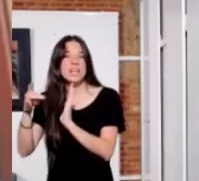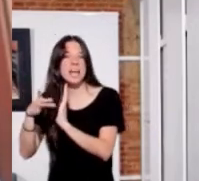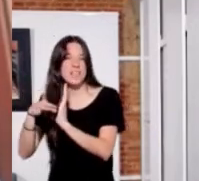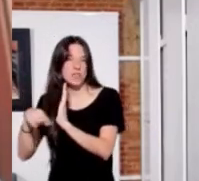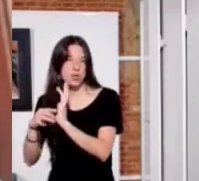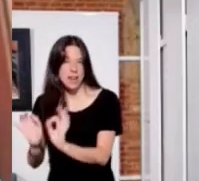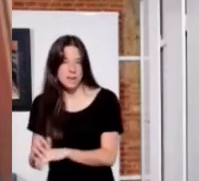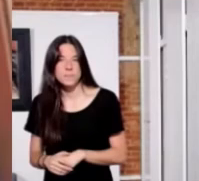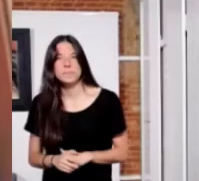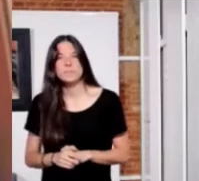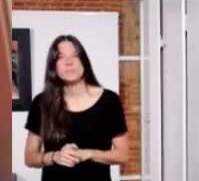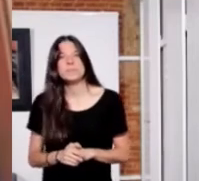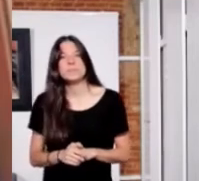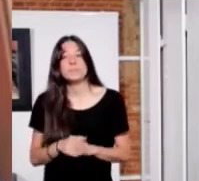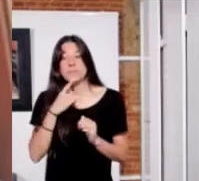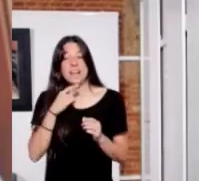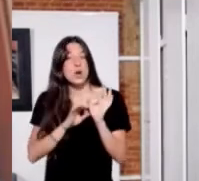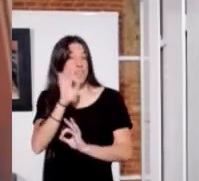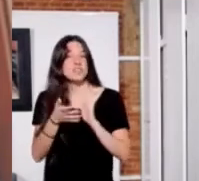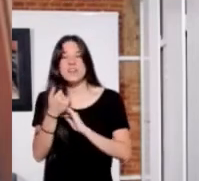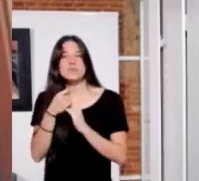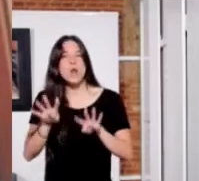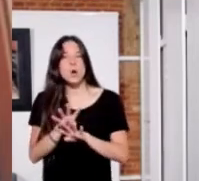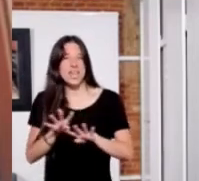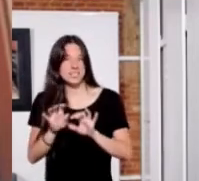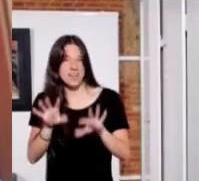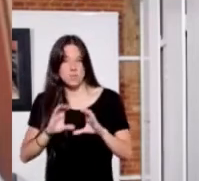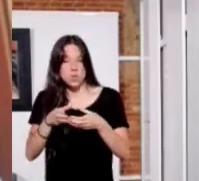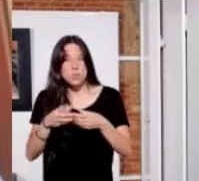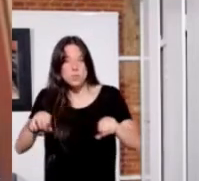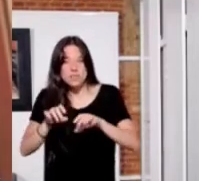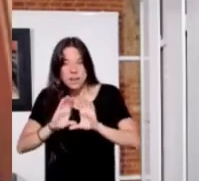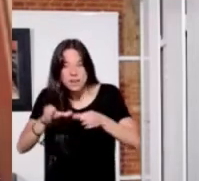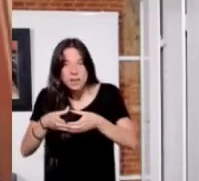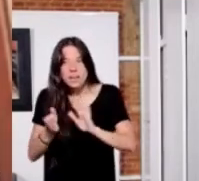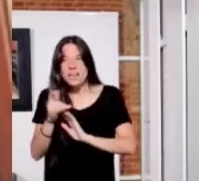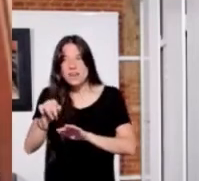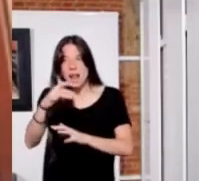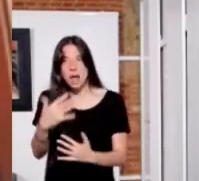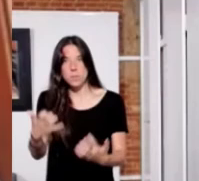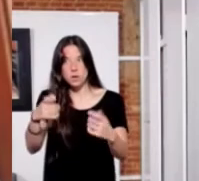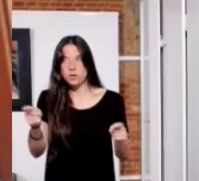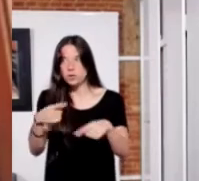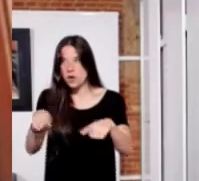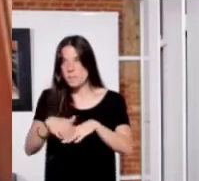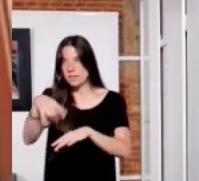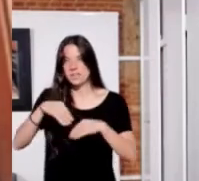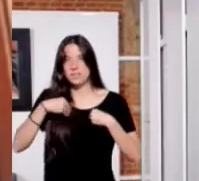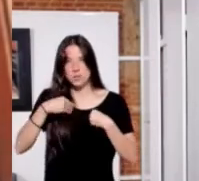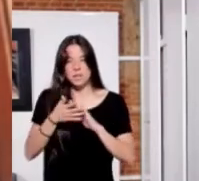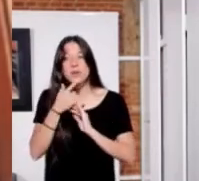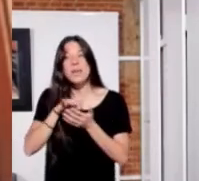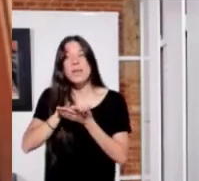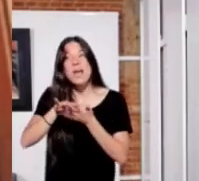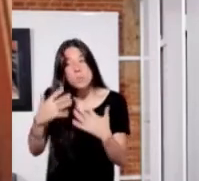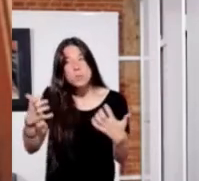La organización es una orquesta sinfónica que toca para el público, un público en clara, en el ámbito del tercer sector, en clara